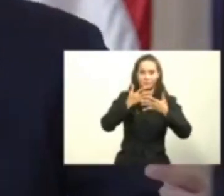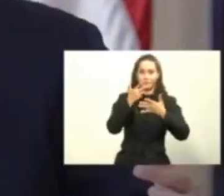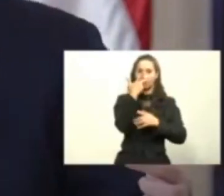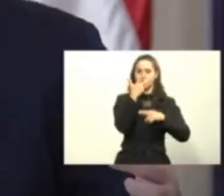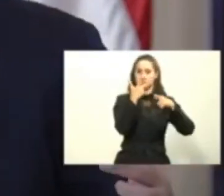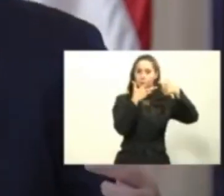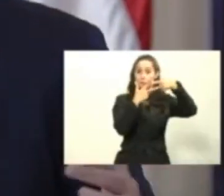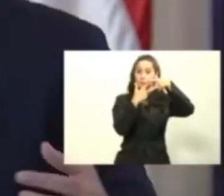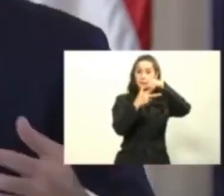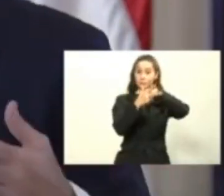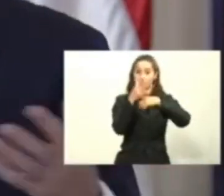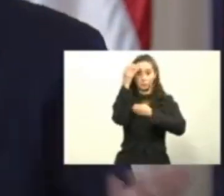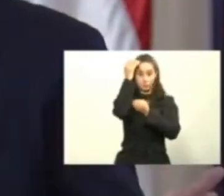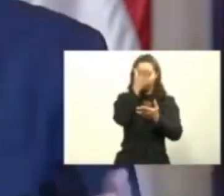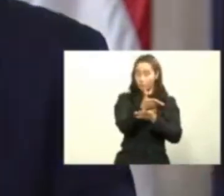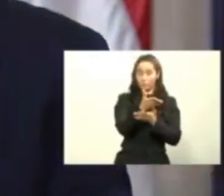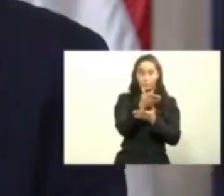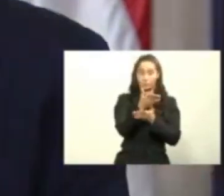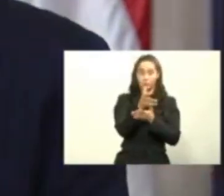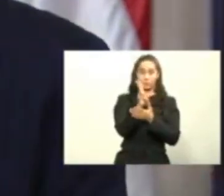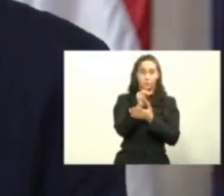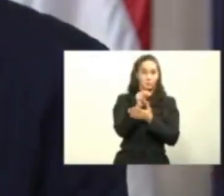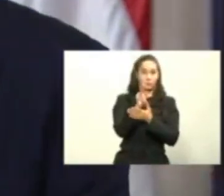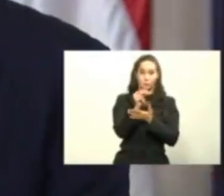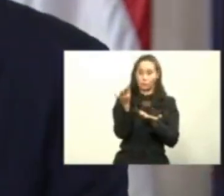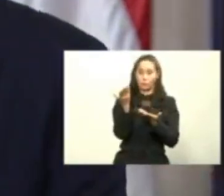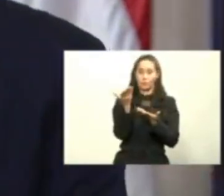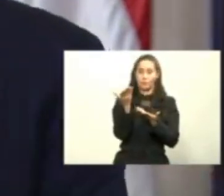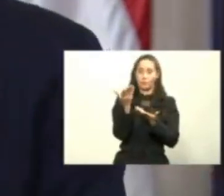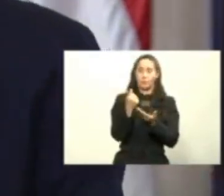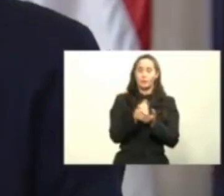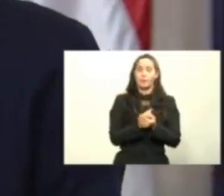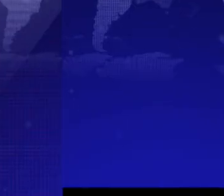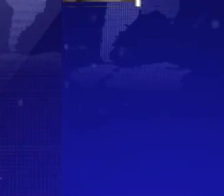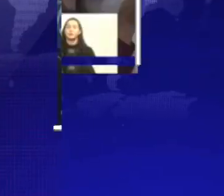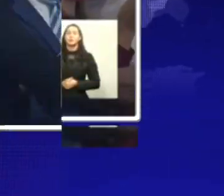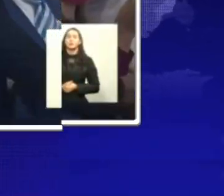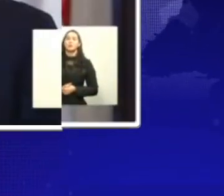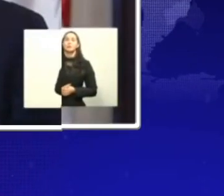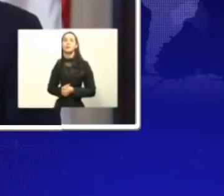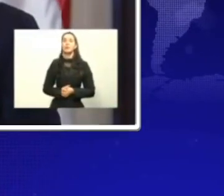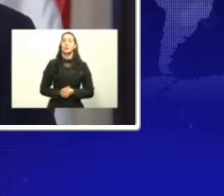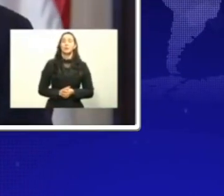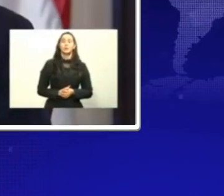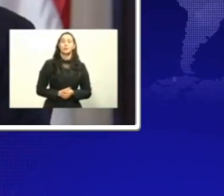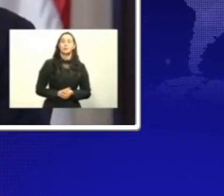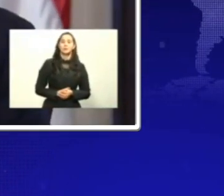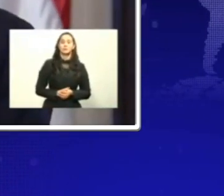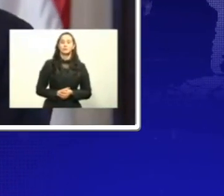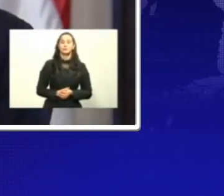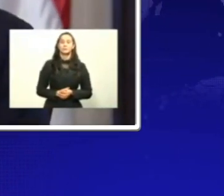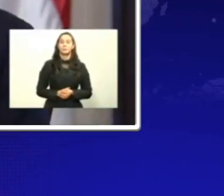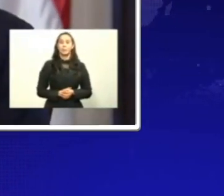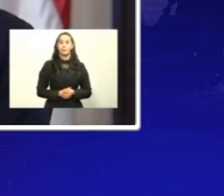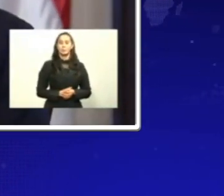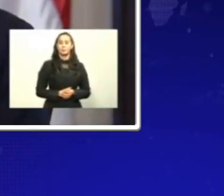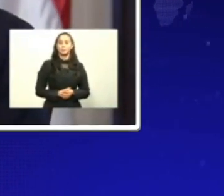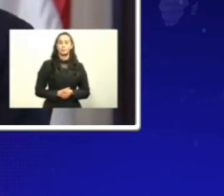ofreciera el mandatario la cual te compartiremos a continuación. Escuchemos. Mira empezando por su última